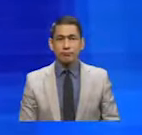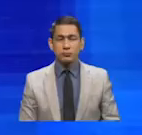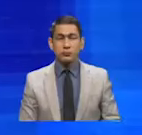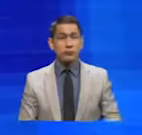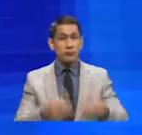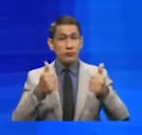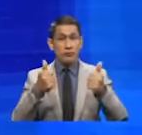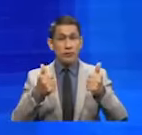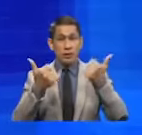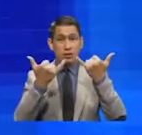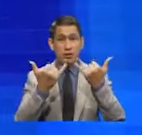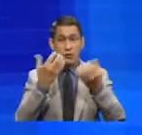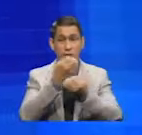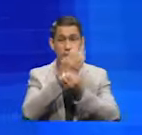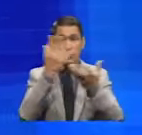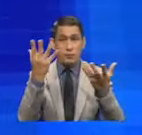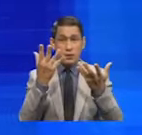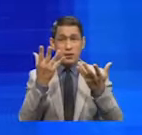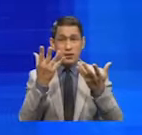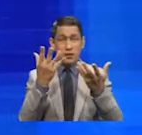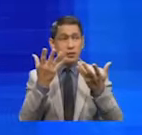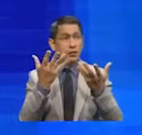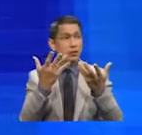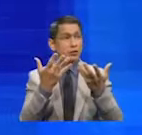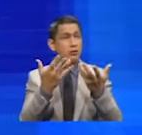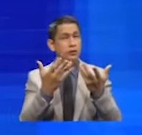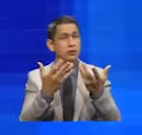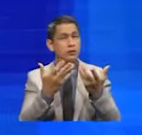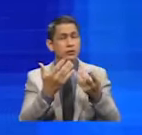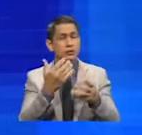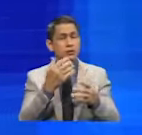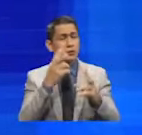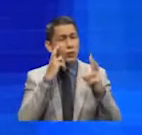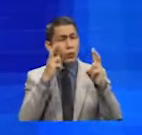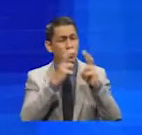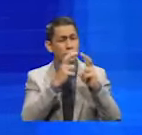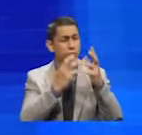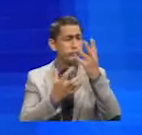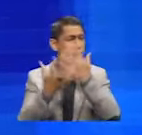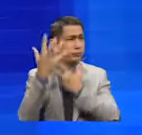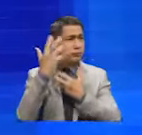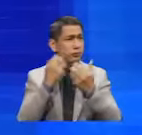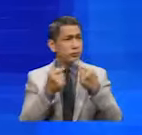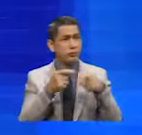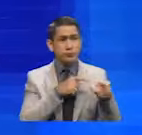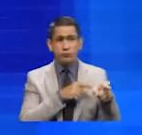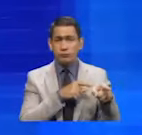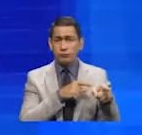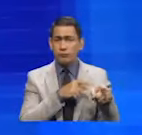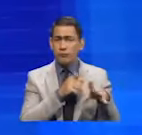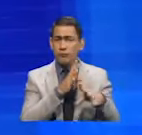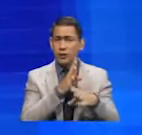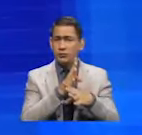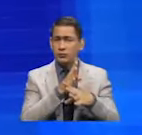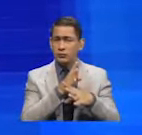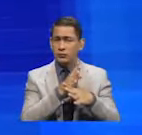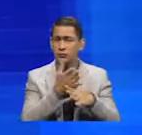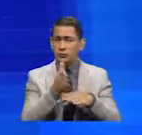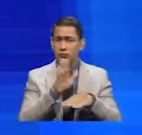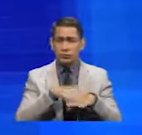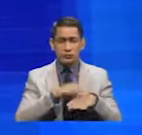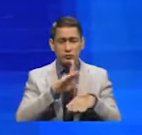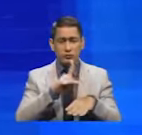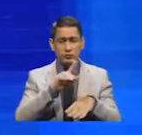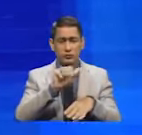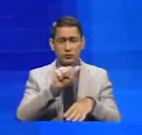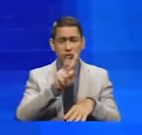Muy bien, vamos a contarles a continuación en Manos Solidarias una historia realmente dramática. Les vamos a contar sobre David.